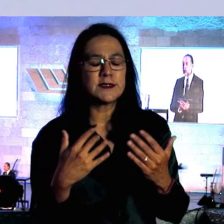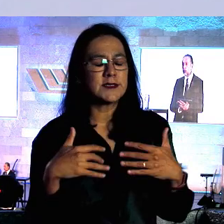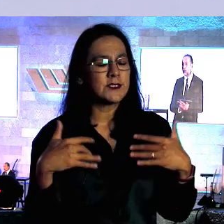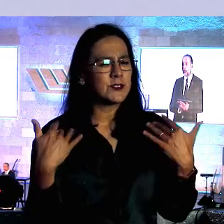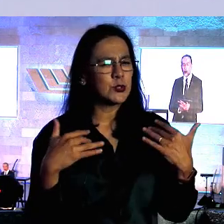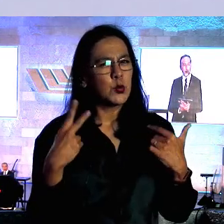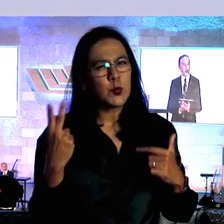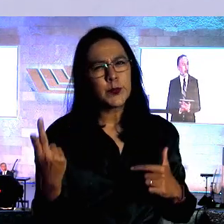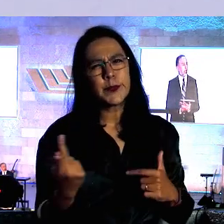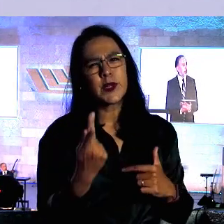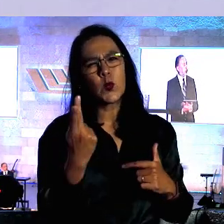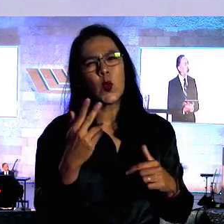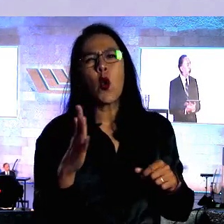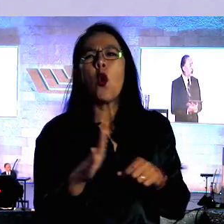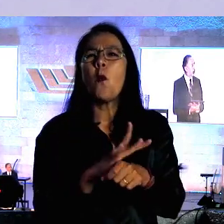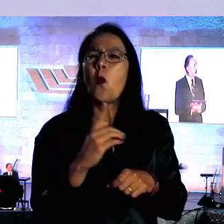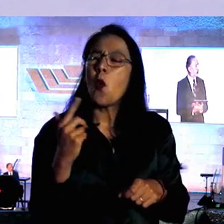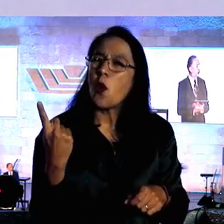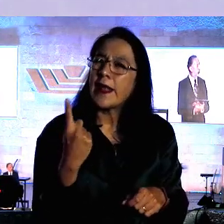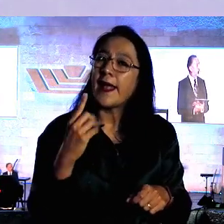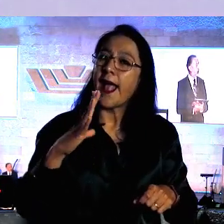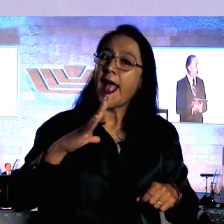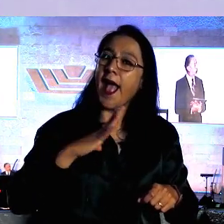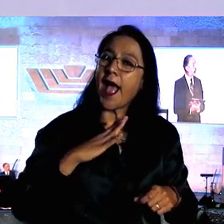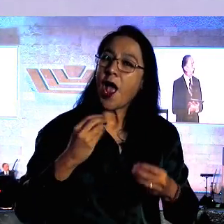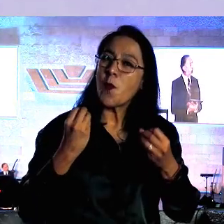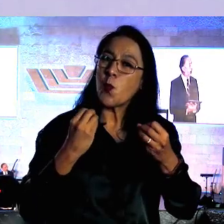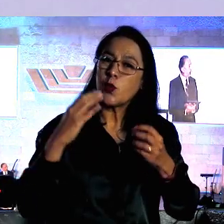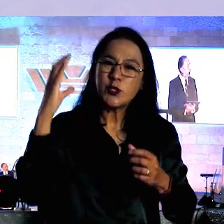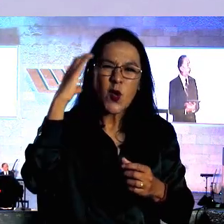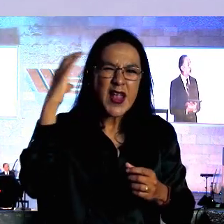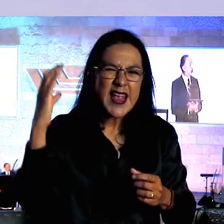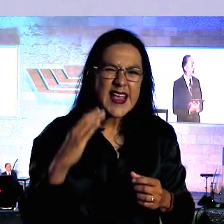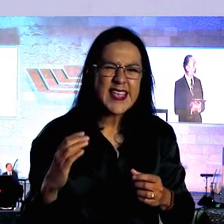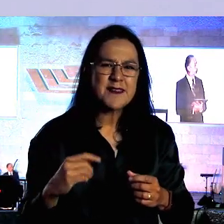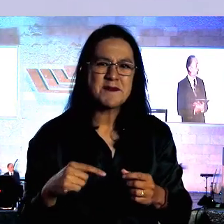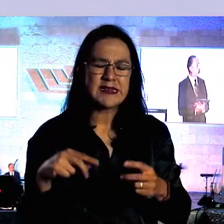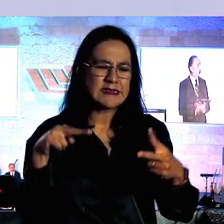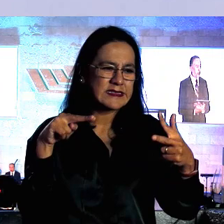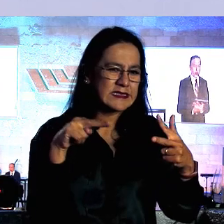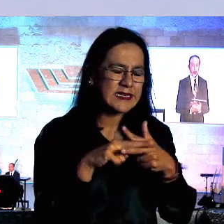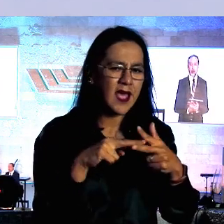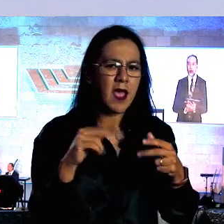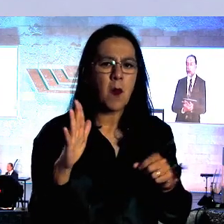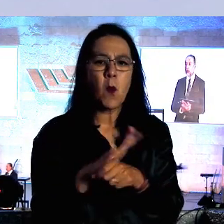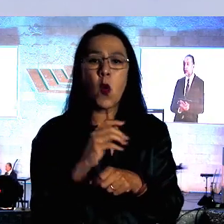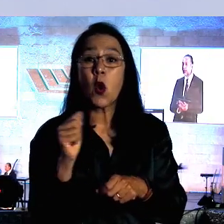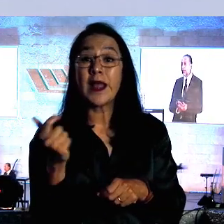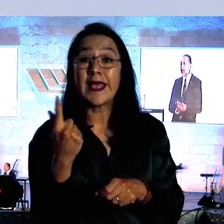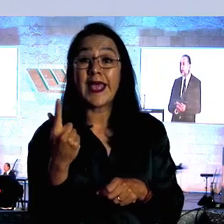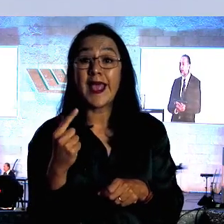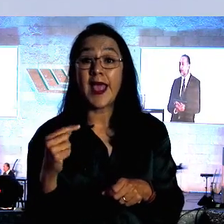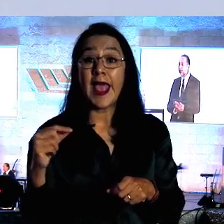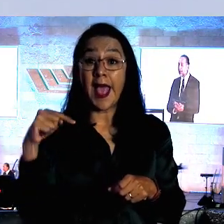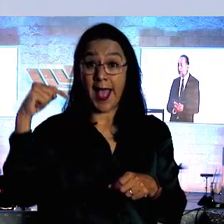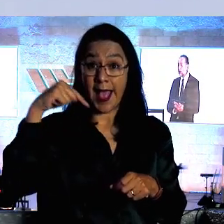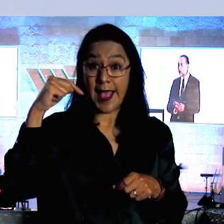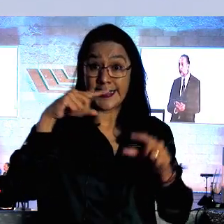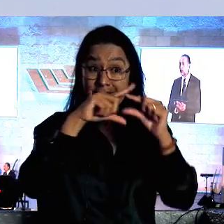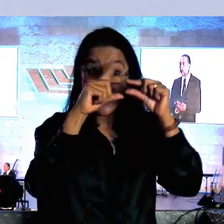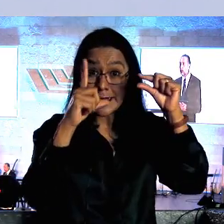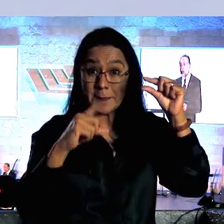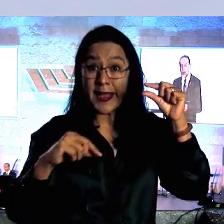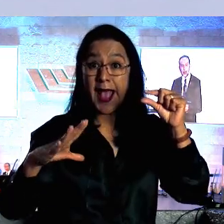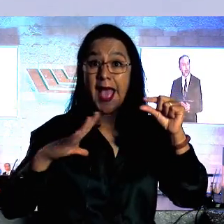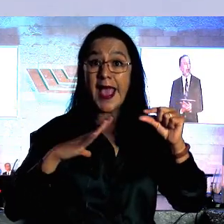preguntémonos entonces por qué hay tantos crímenes por qué cada día en nuestro país hay un promedio de 90 asesinatos